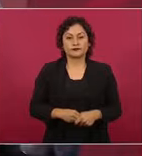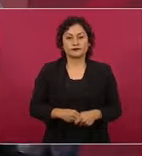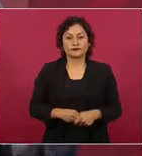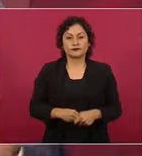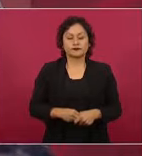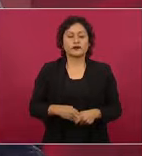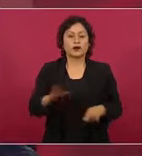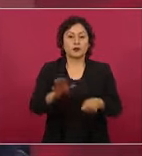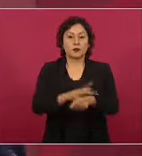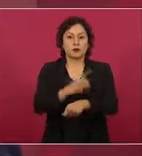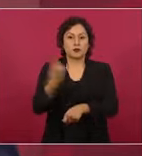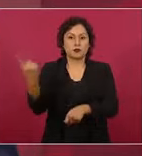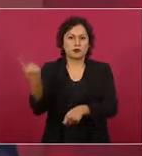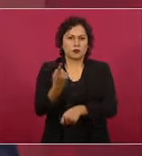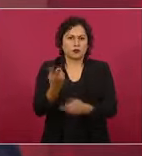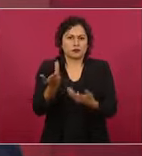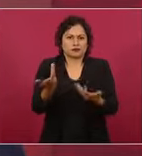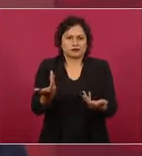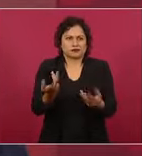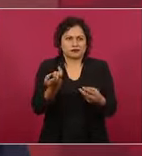en contra de la salud